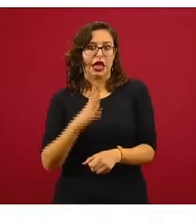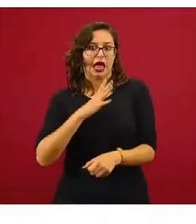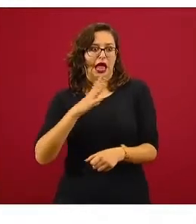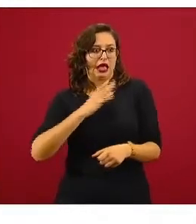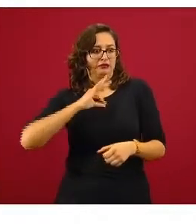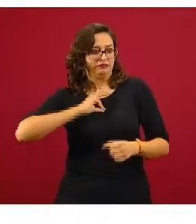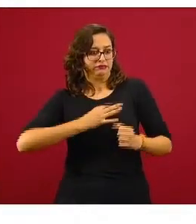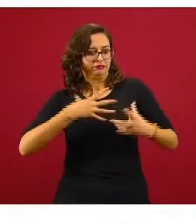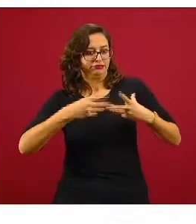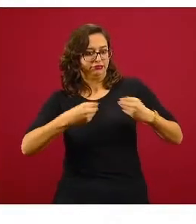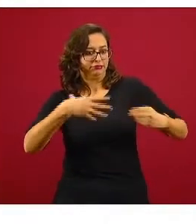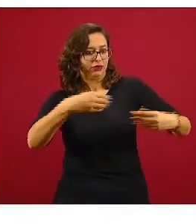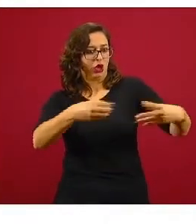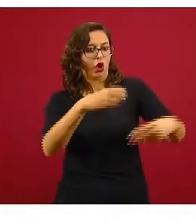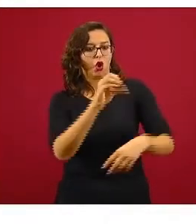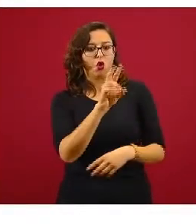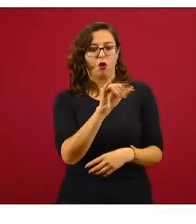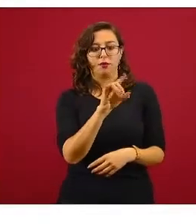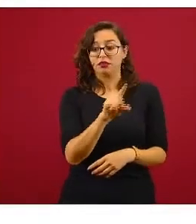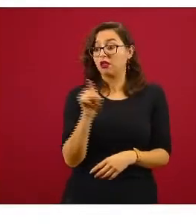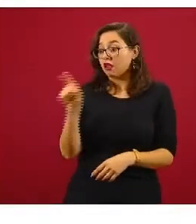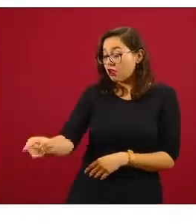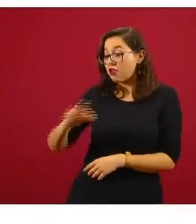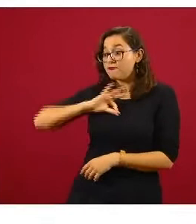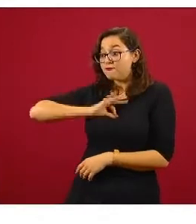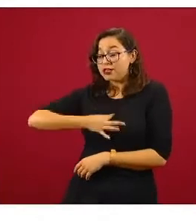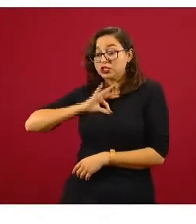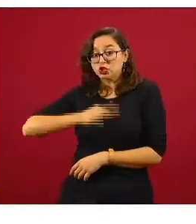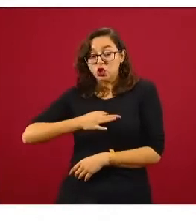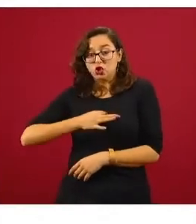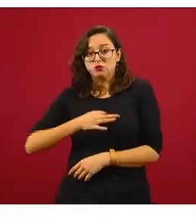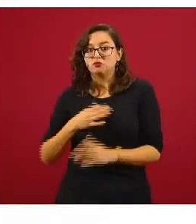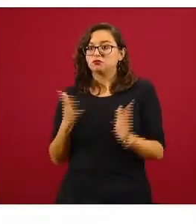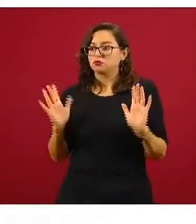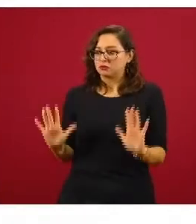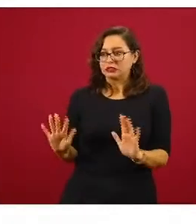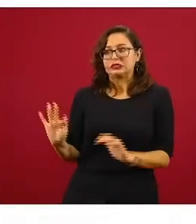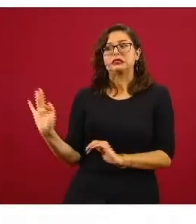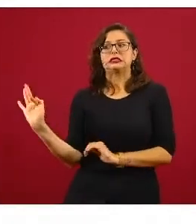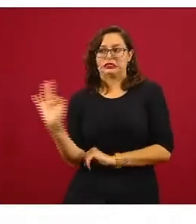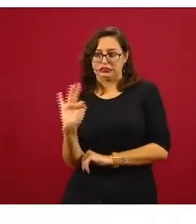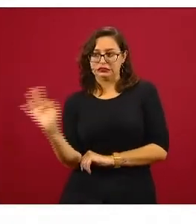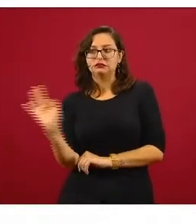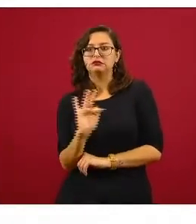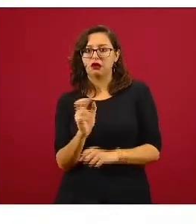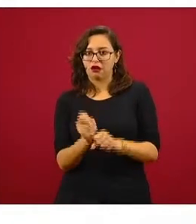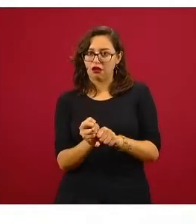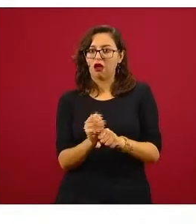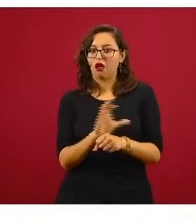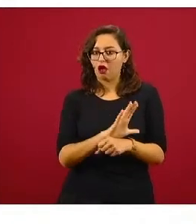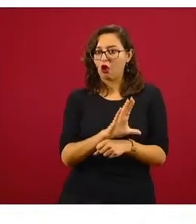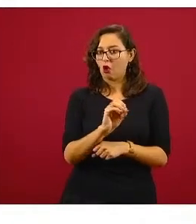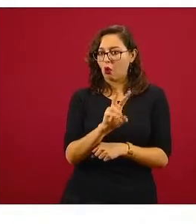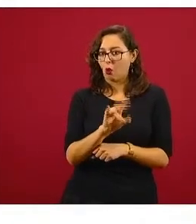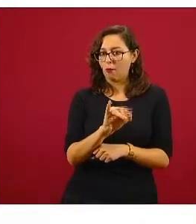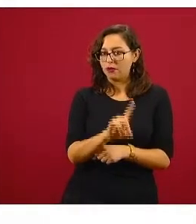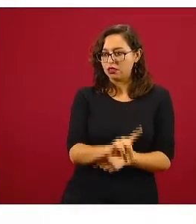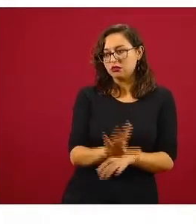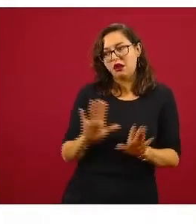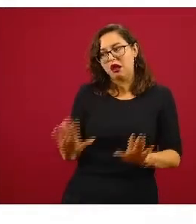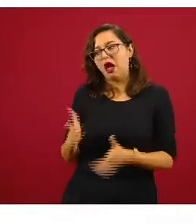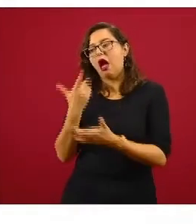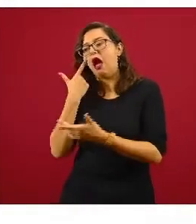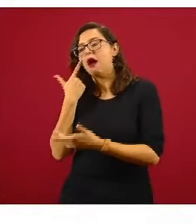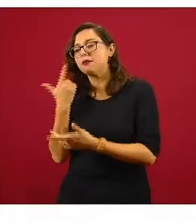epidemia en méxico toda infección respiratoria aguda pues puede representar kovic hasta demostrar